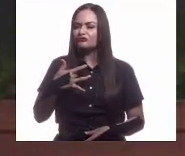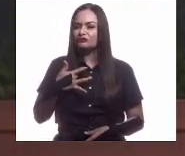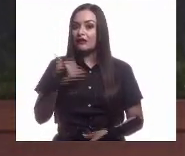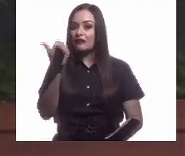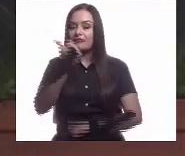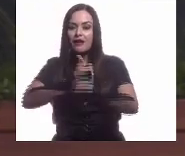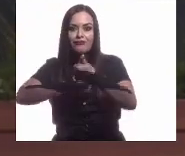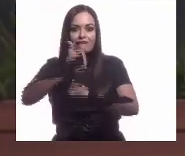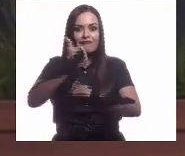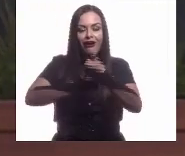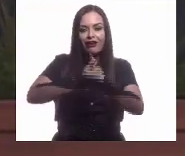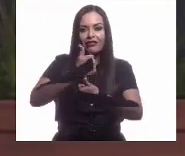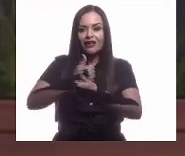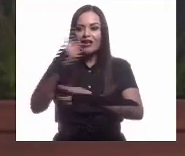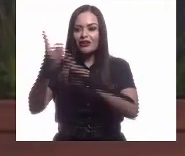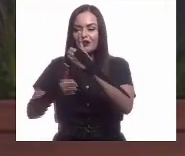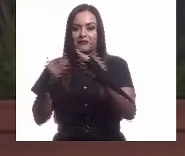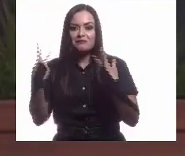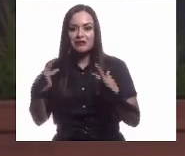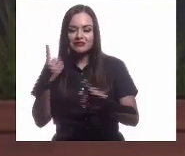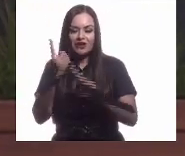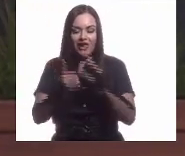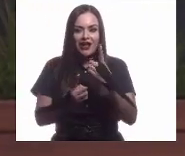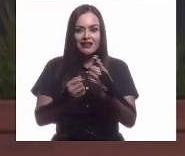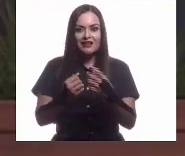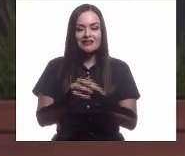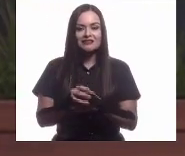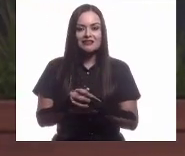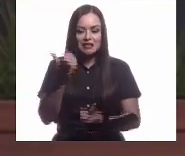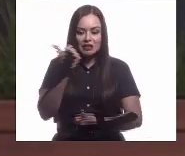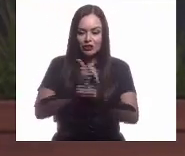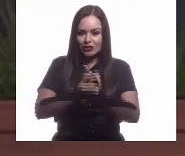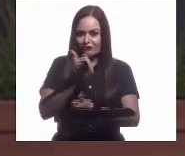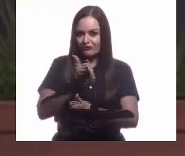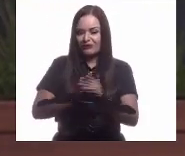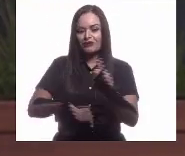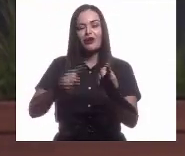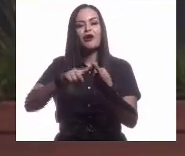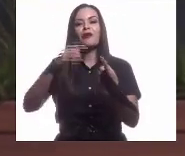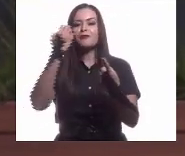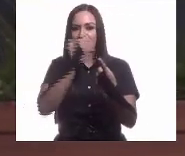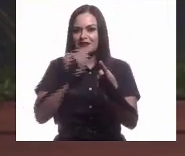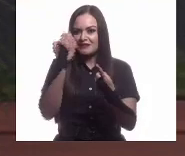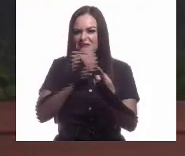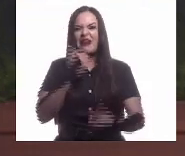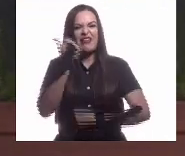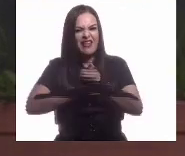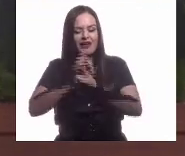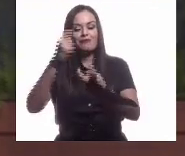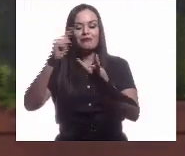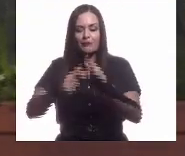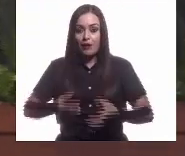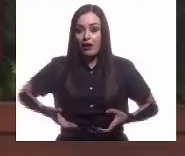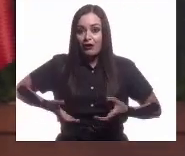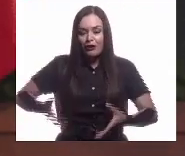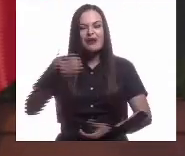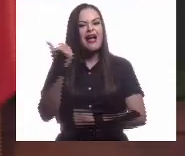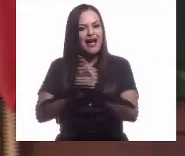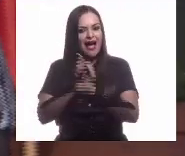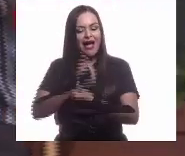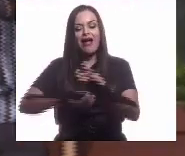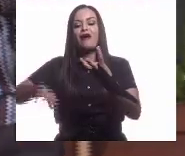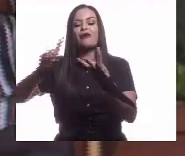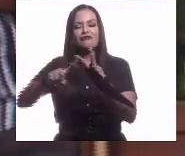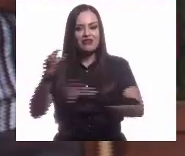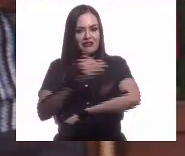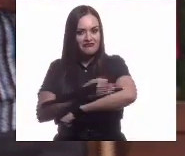nuestros deportistas compiten por algo que los une, compiten por su escuela, compiten por su colonia, compiten por su